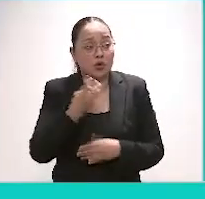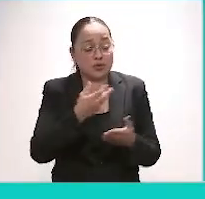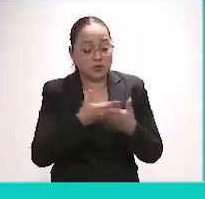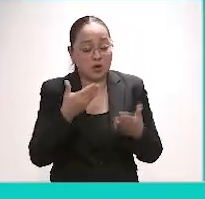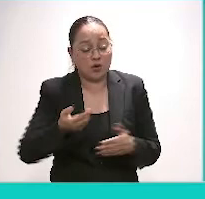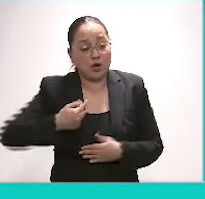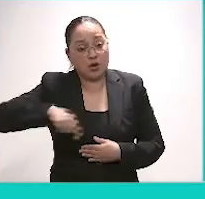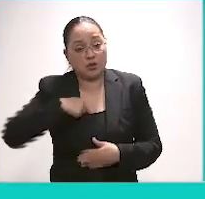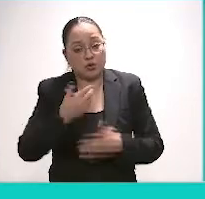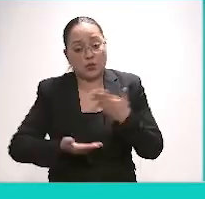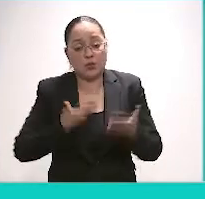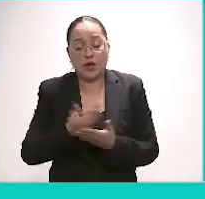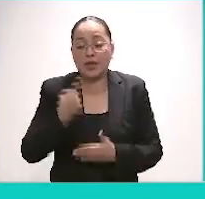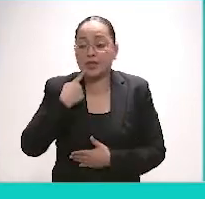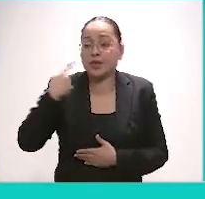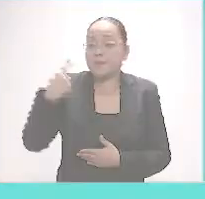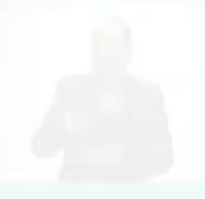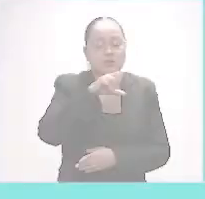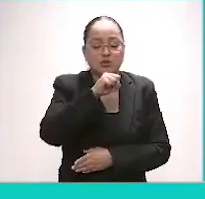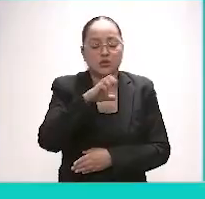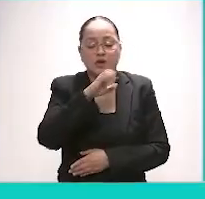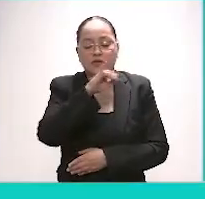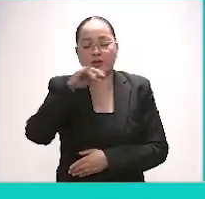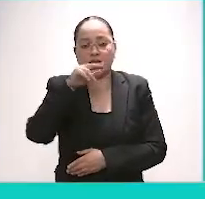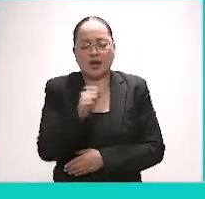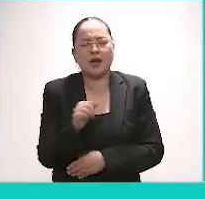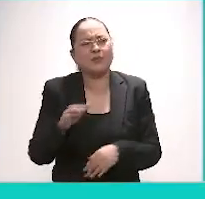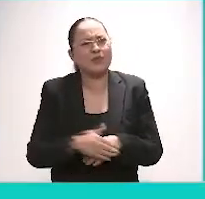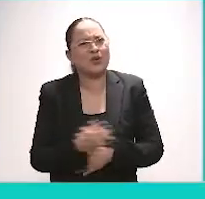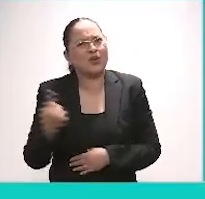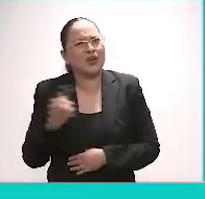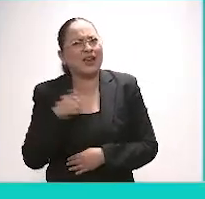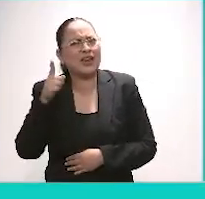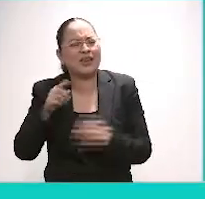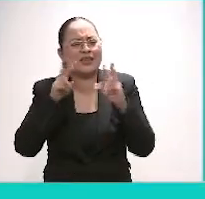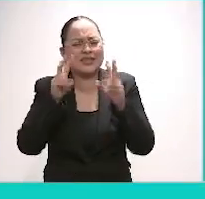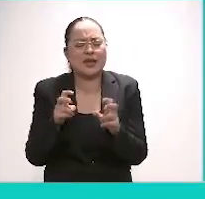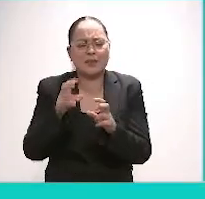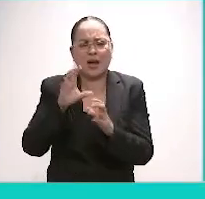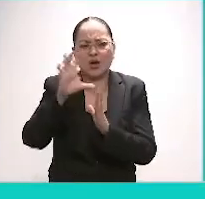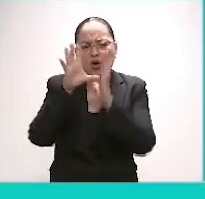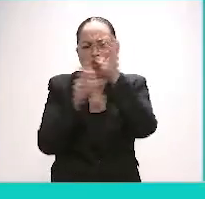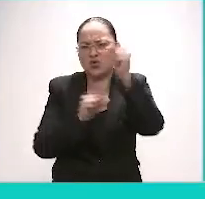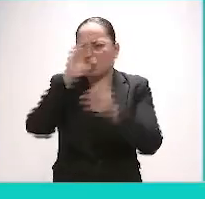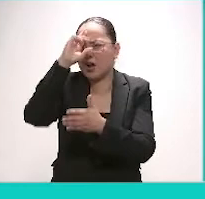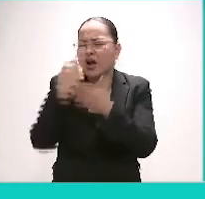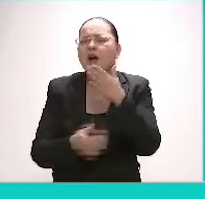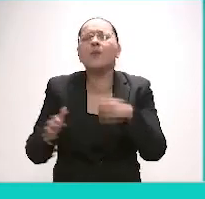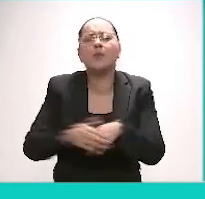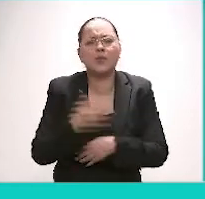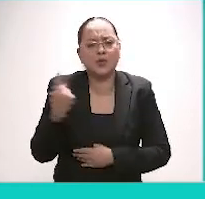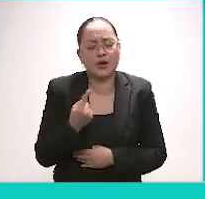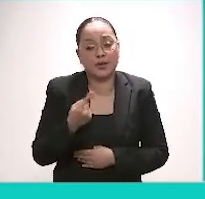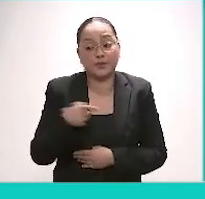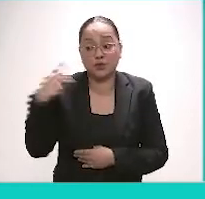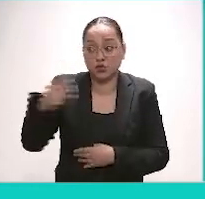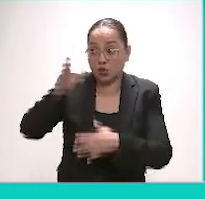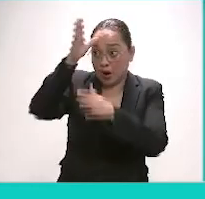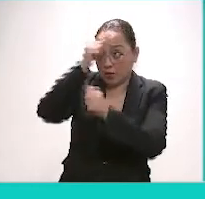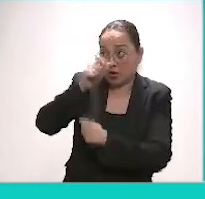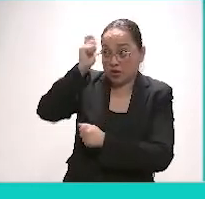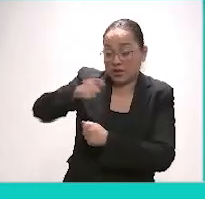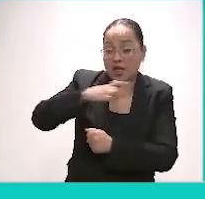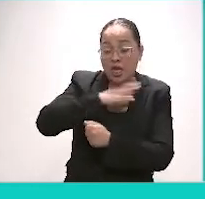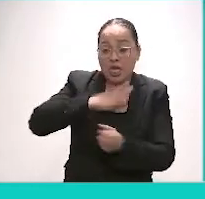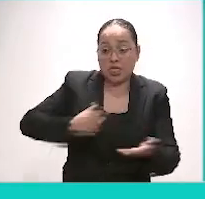entonces es presentar una controversia constitucional porque una controversia porque consideramos que con el acuerdo existe una invasión de las competencias